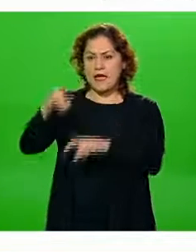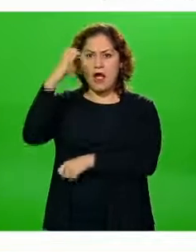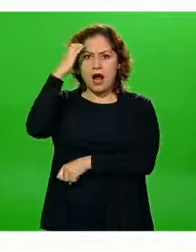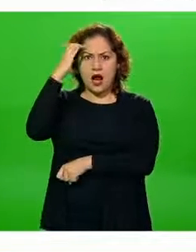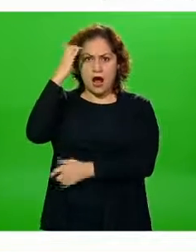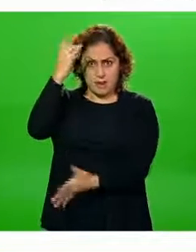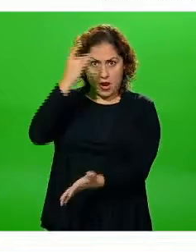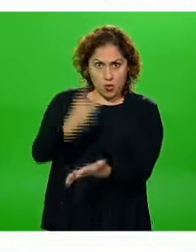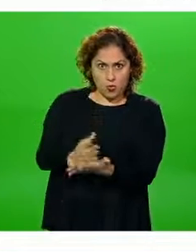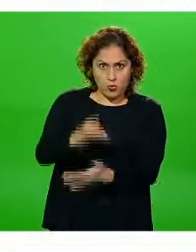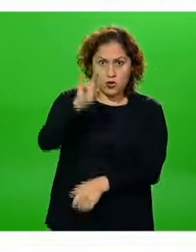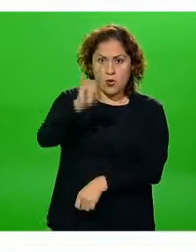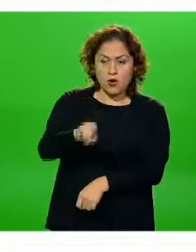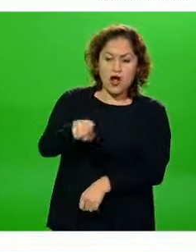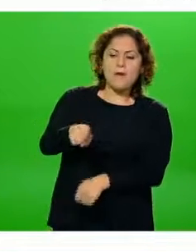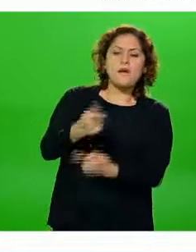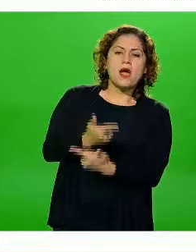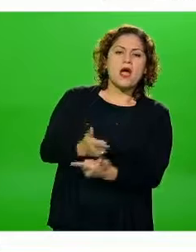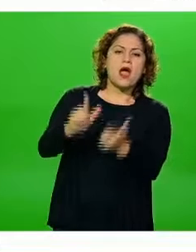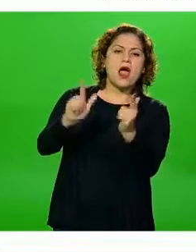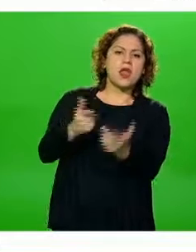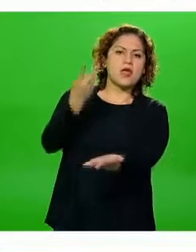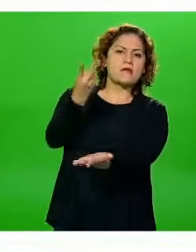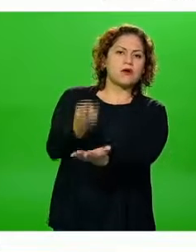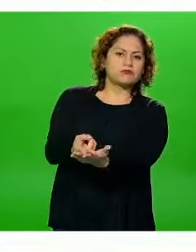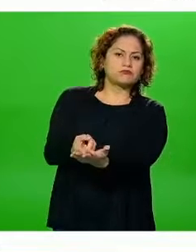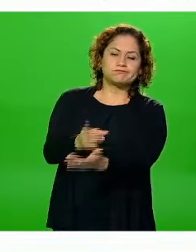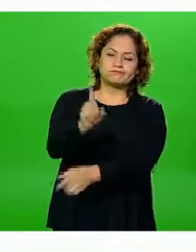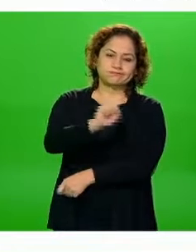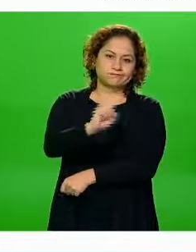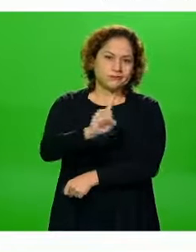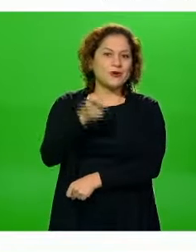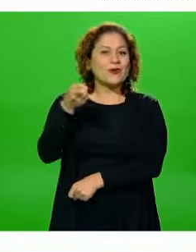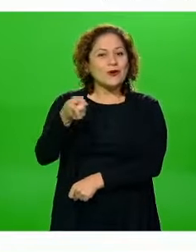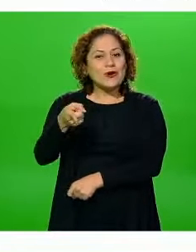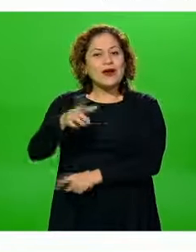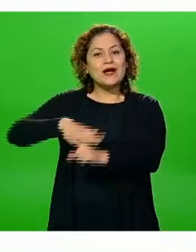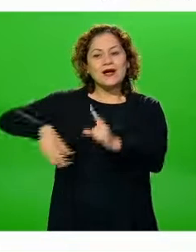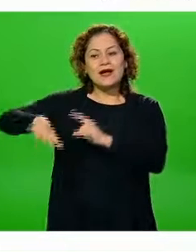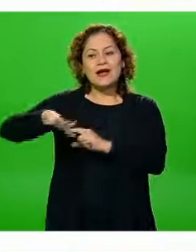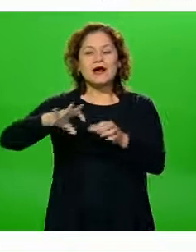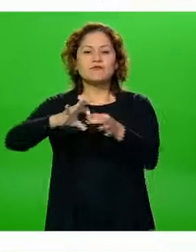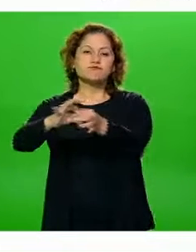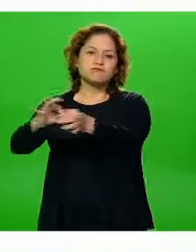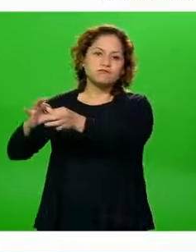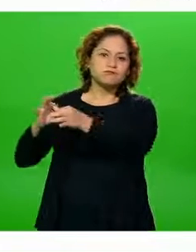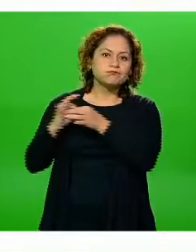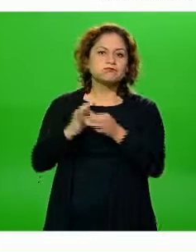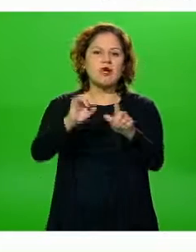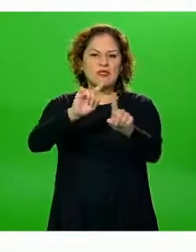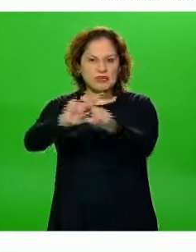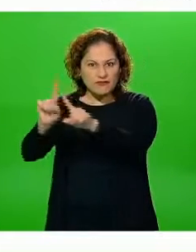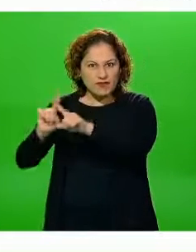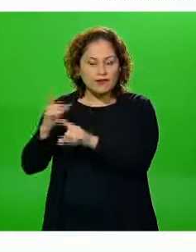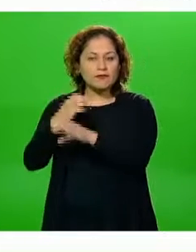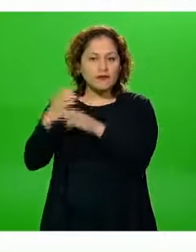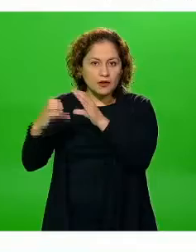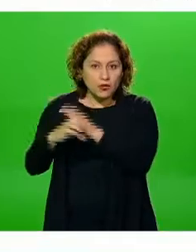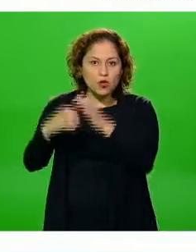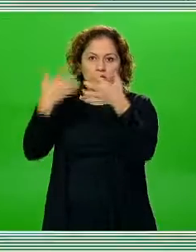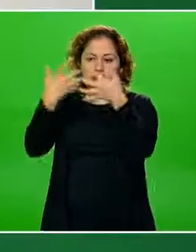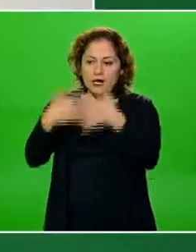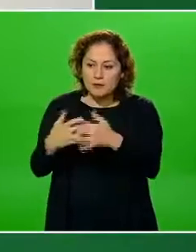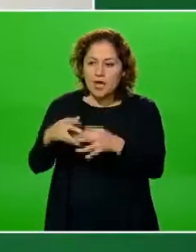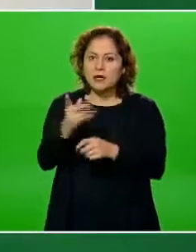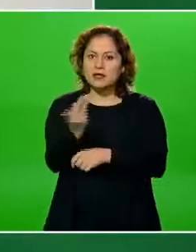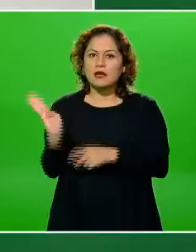de tener una disponibilidad de la cama per se, sino hablamos de todo un equipo multidisciplinario de trabajo que